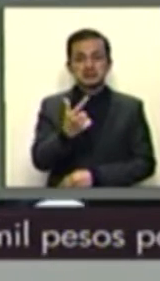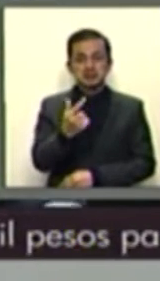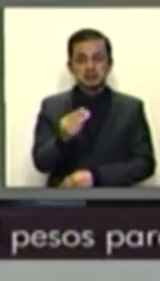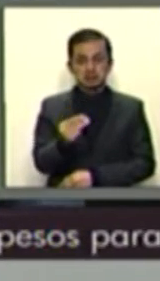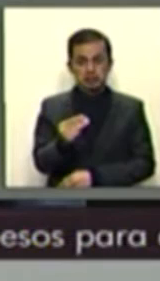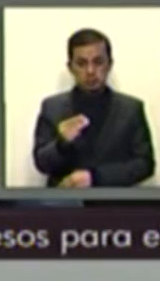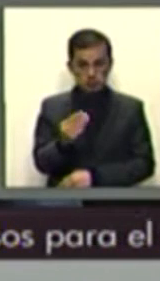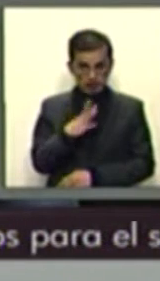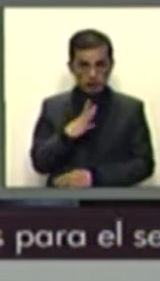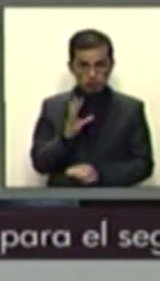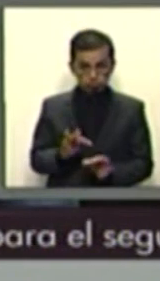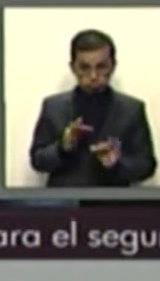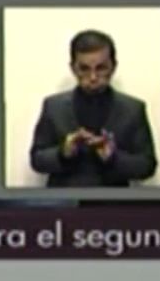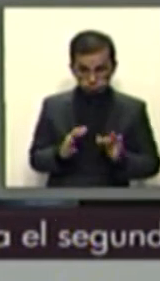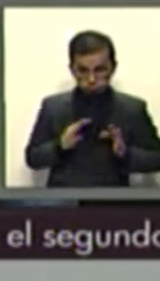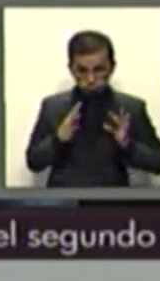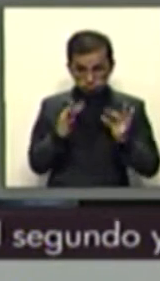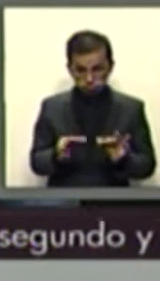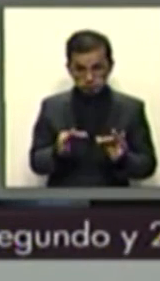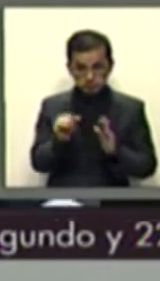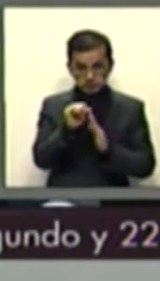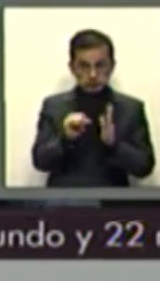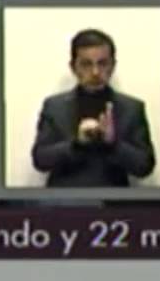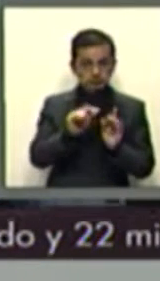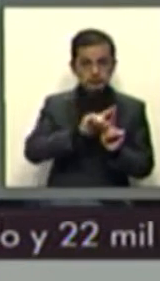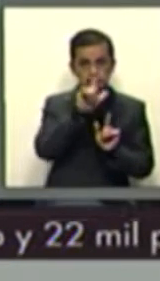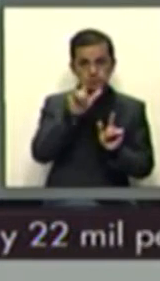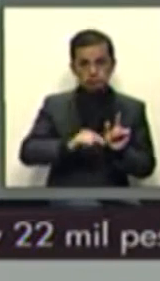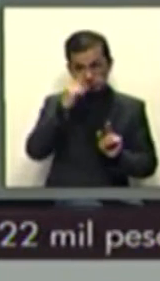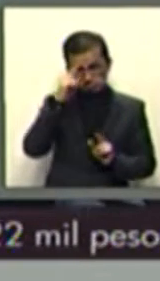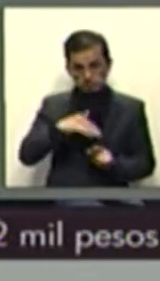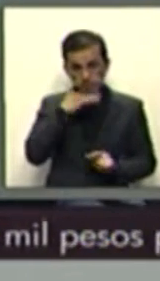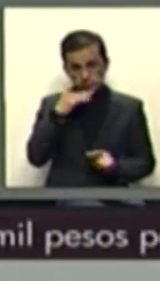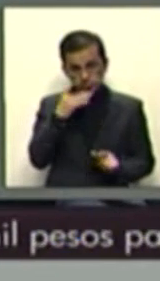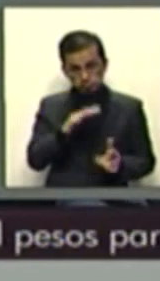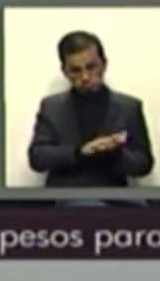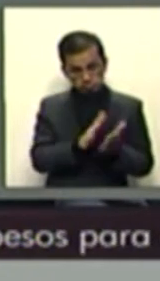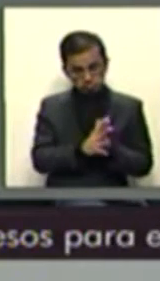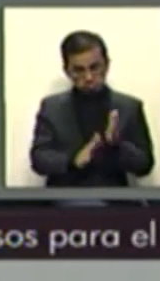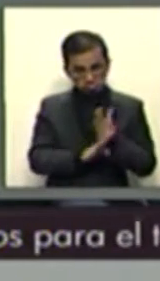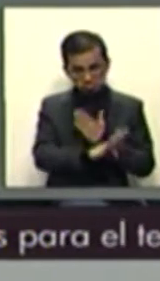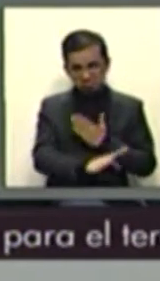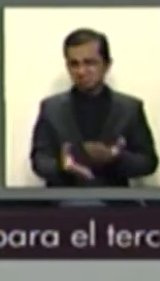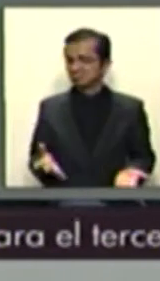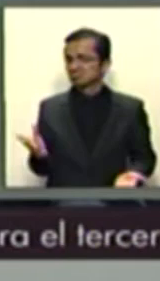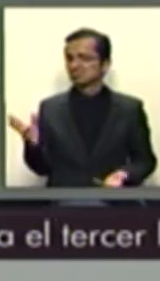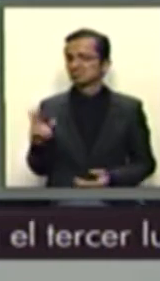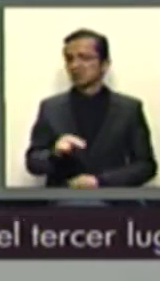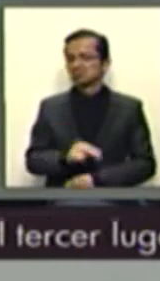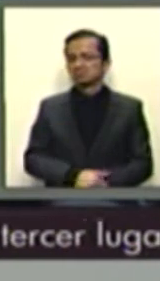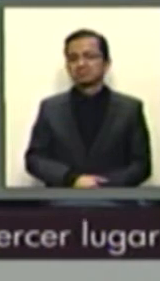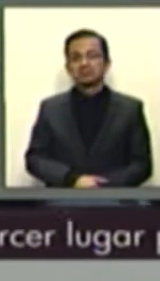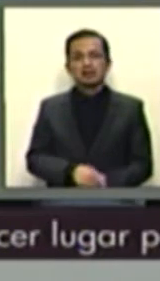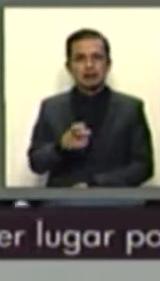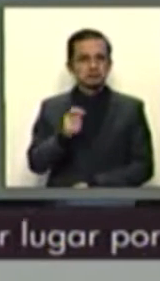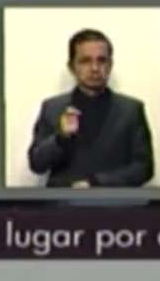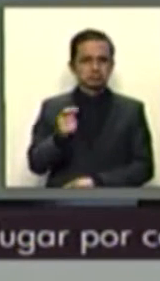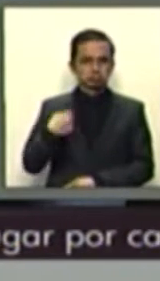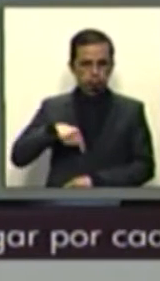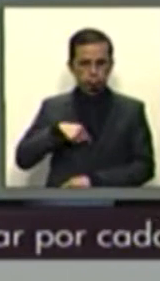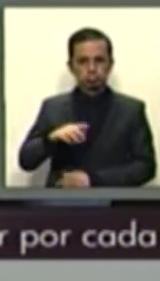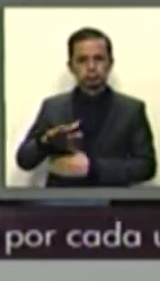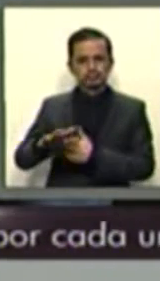nacional anticorrupción que conllevaba la obligación de manera clara de responder a la